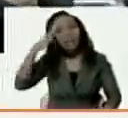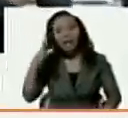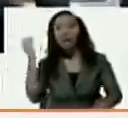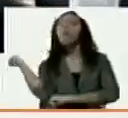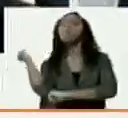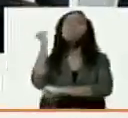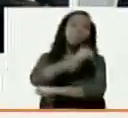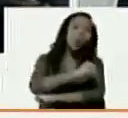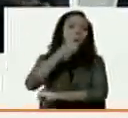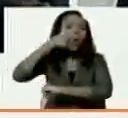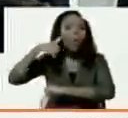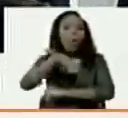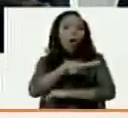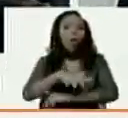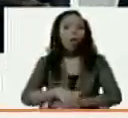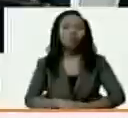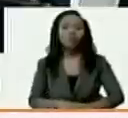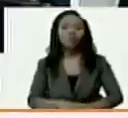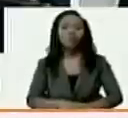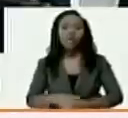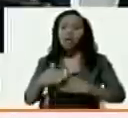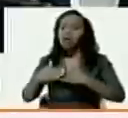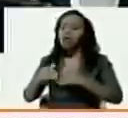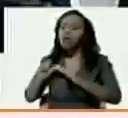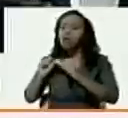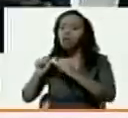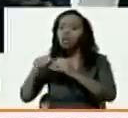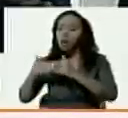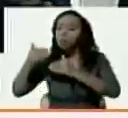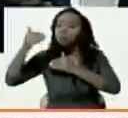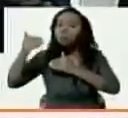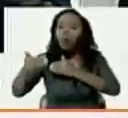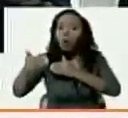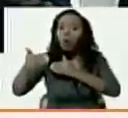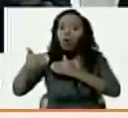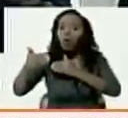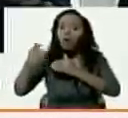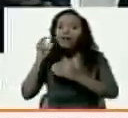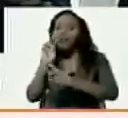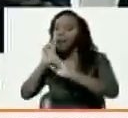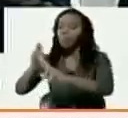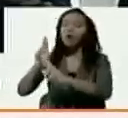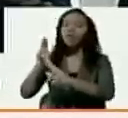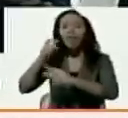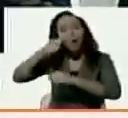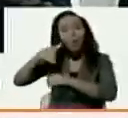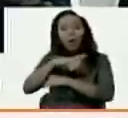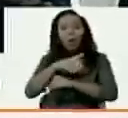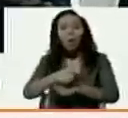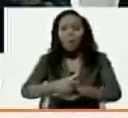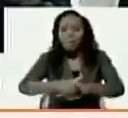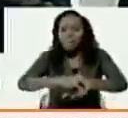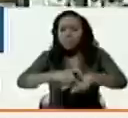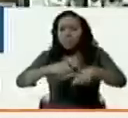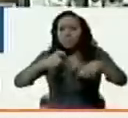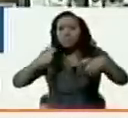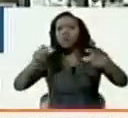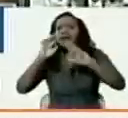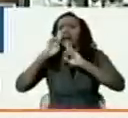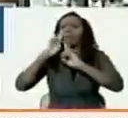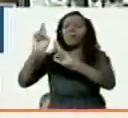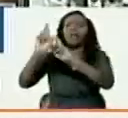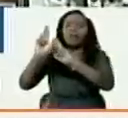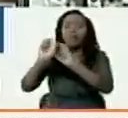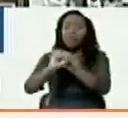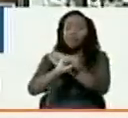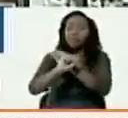pueblos, la siguiente arremetida de los pueblos es de mayor contundencia y de mayor